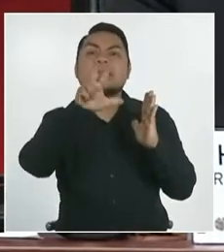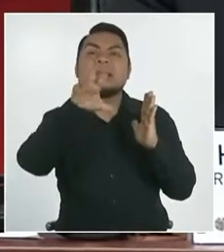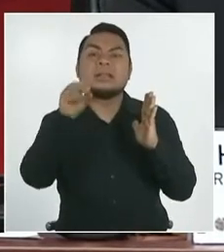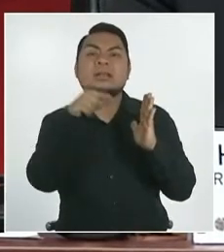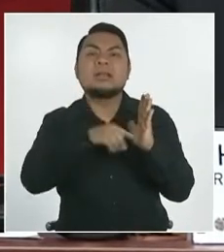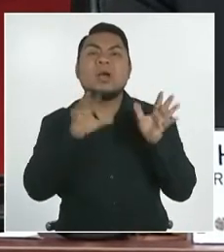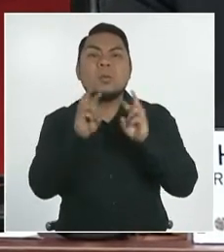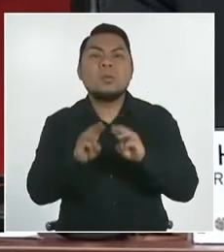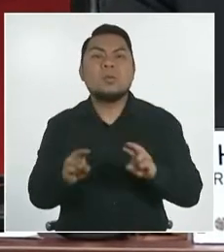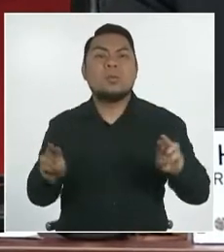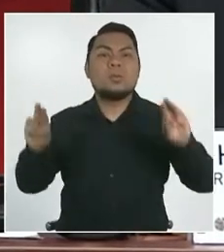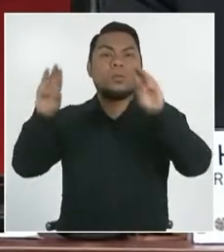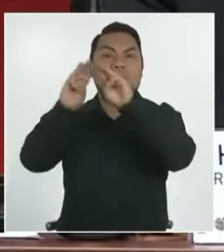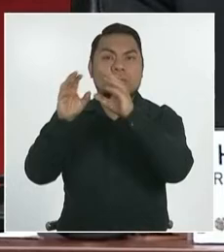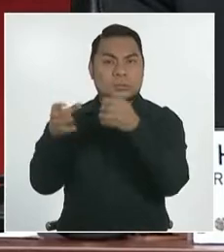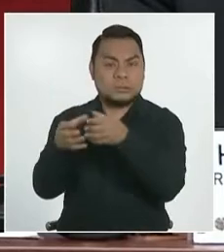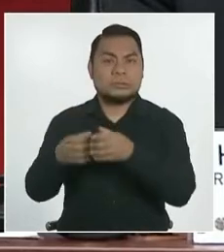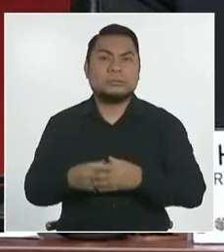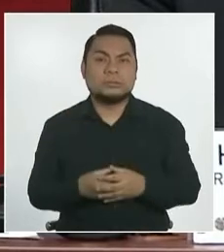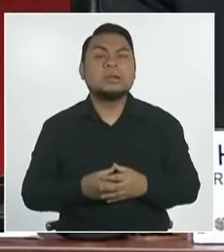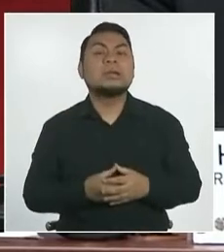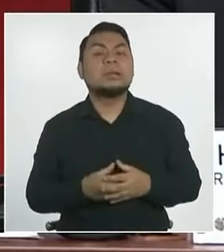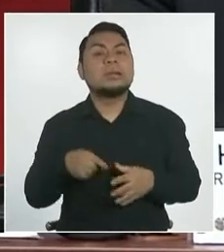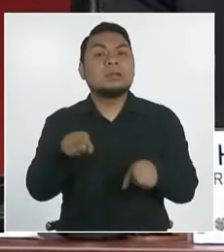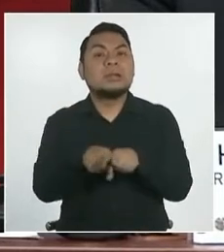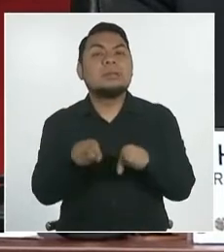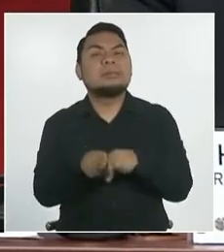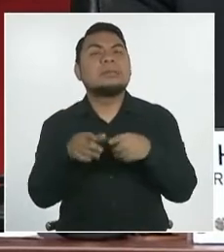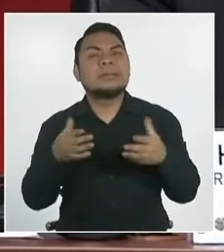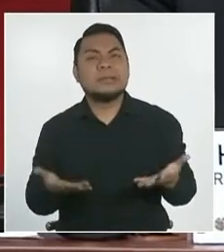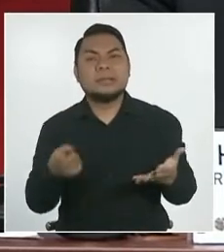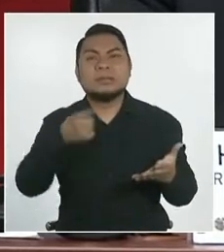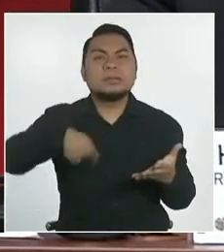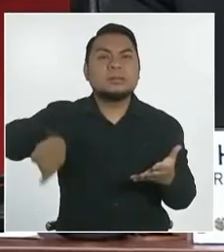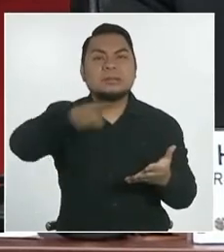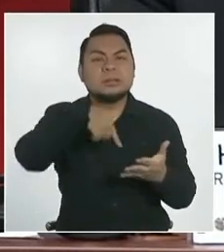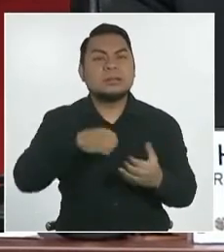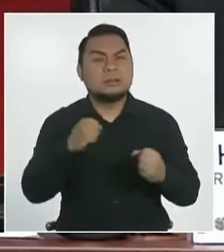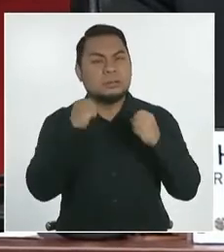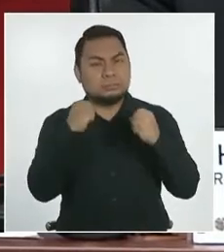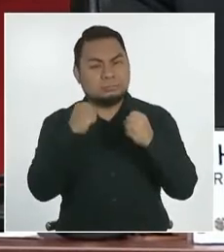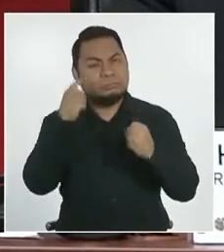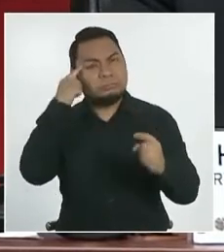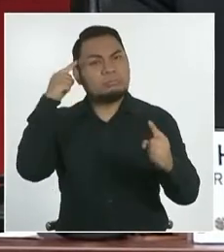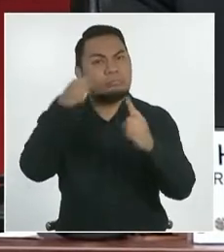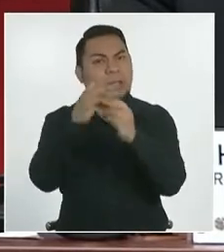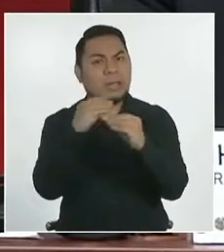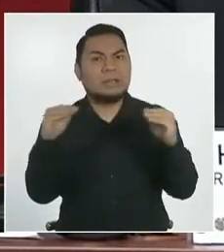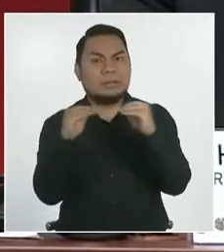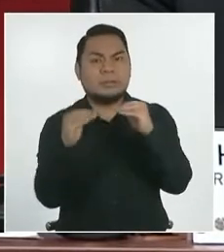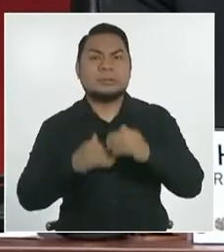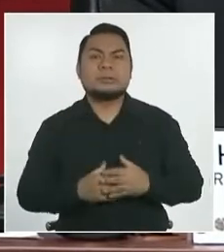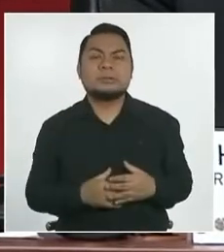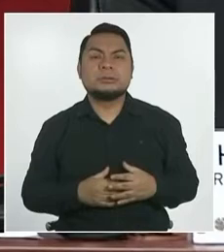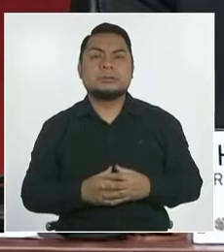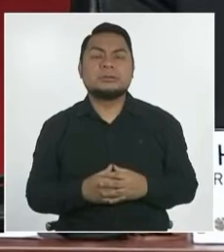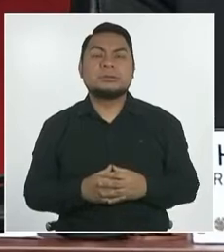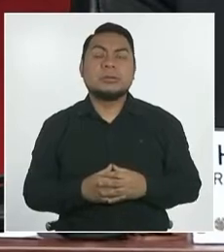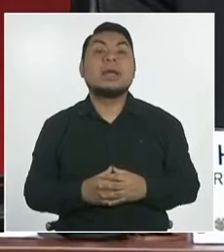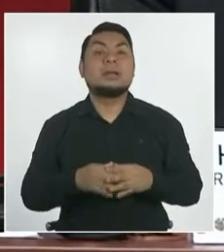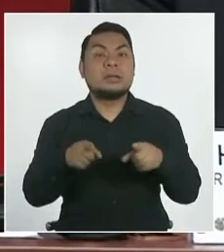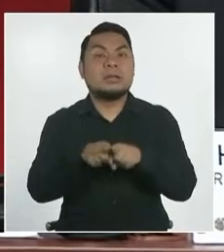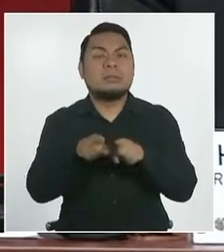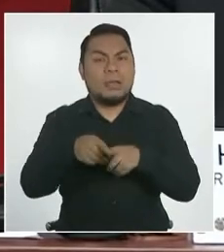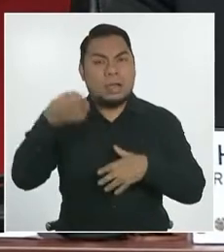las Naciones Unidas y sobre la base de nuestras firmes convicciones democráticas. Además